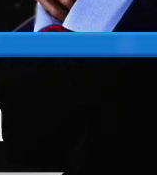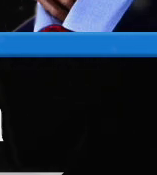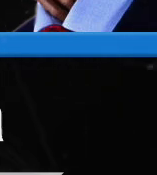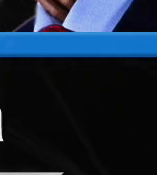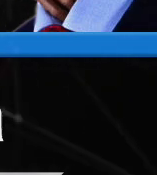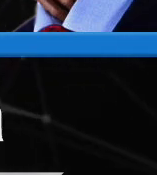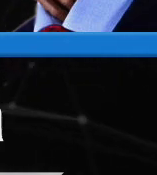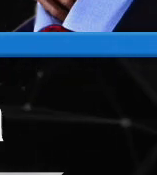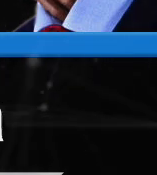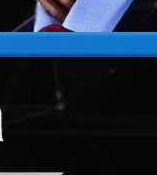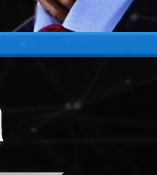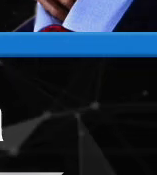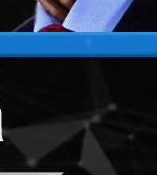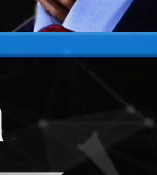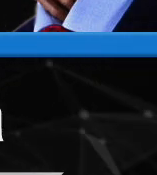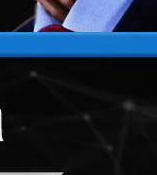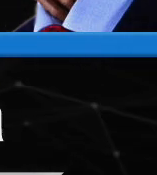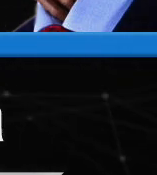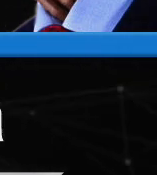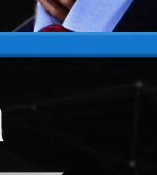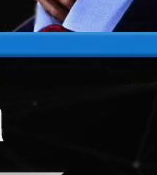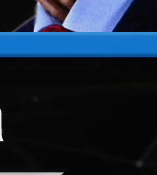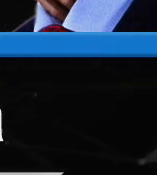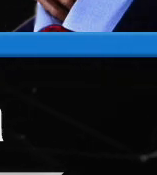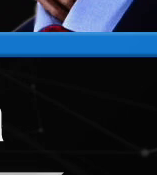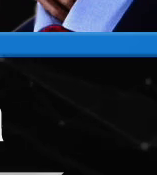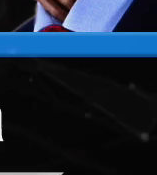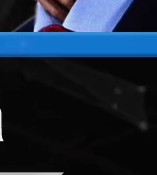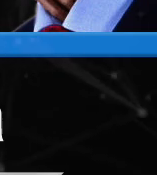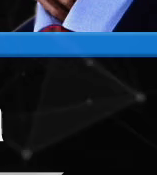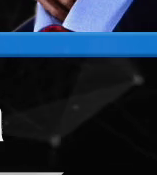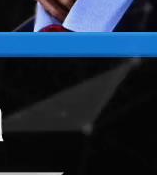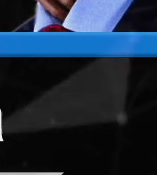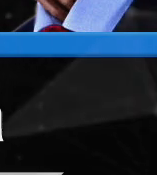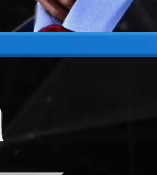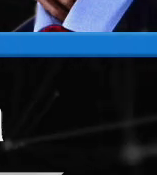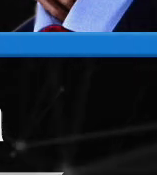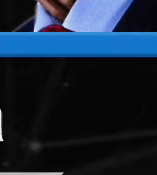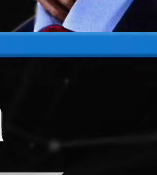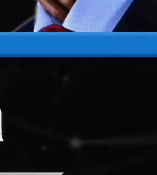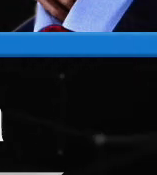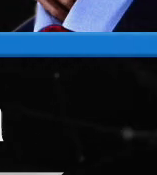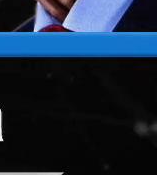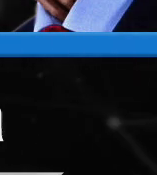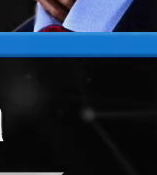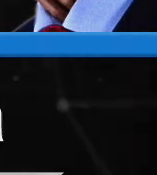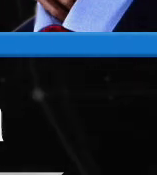La conferencia del presidente Andrés Manuel López Obrador en 5 minutos o menos.